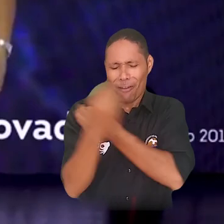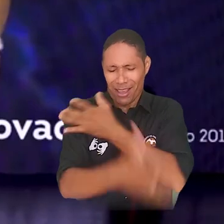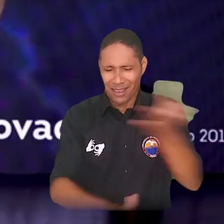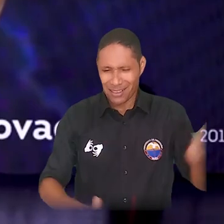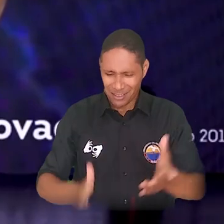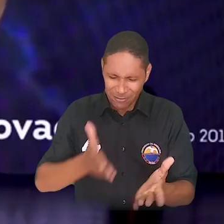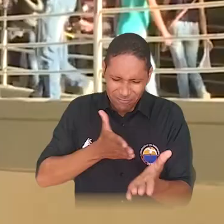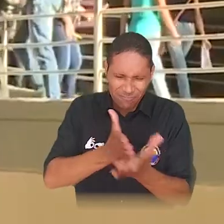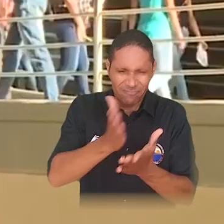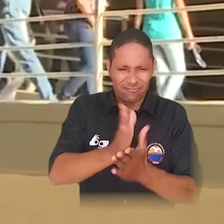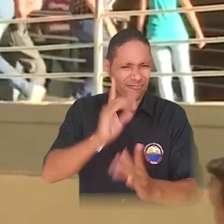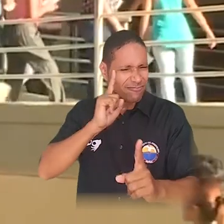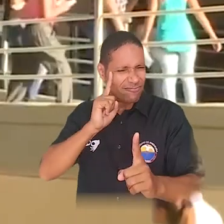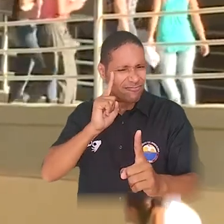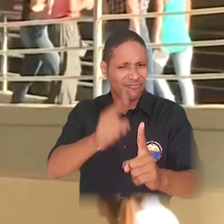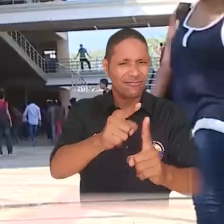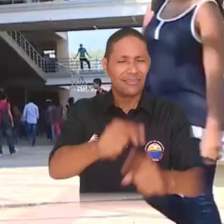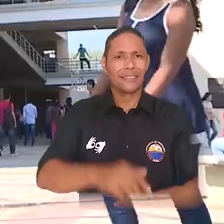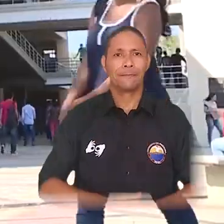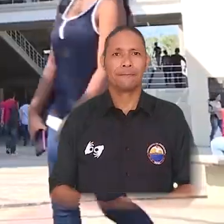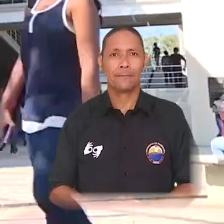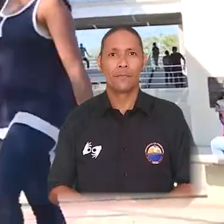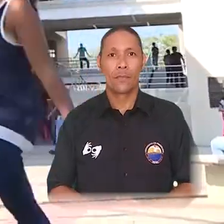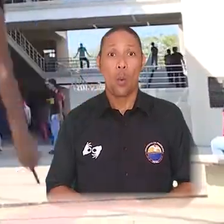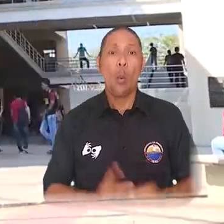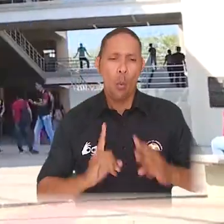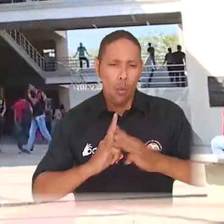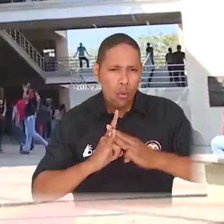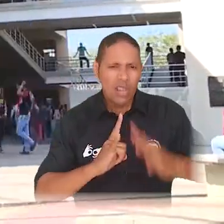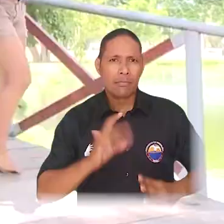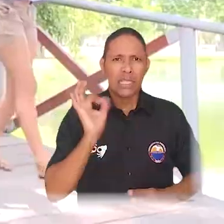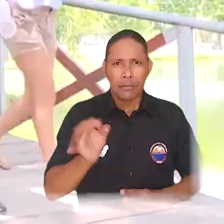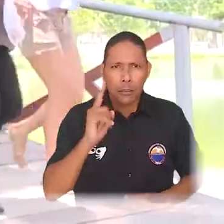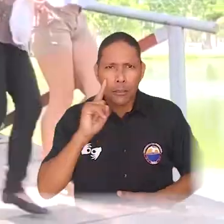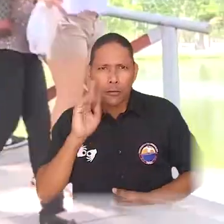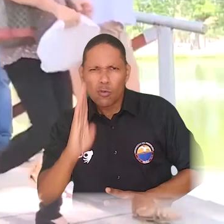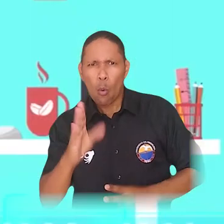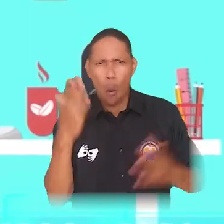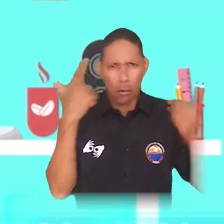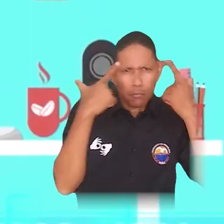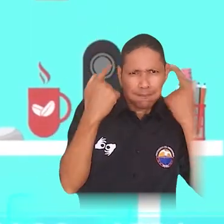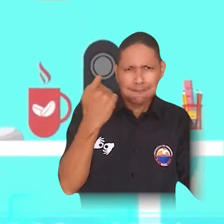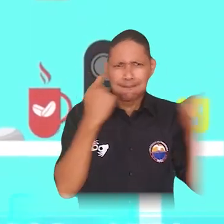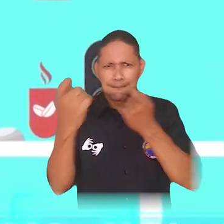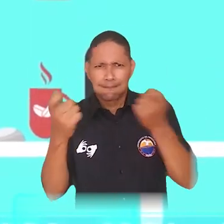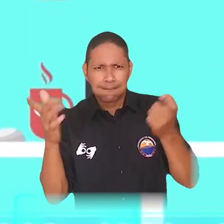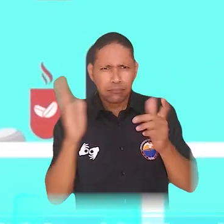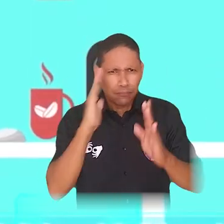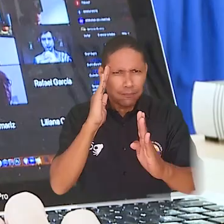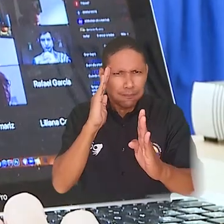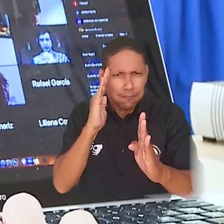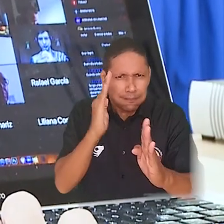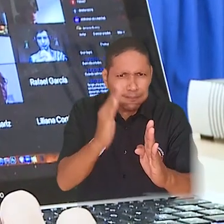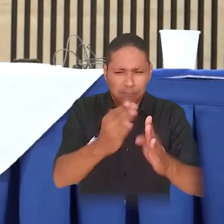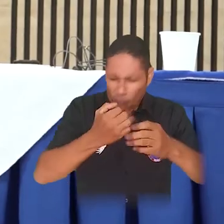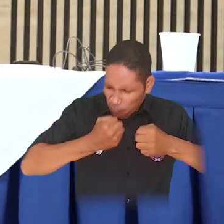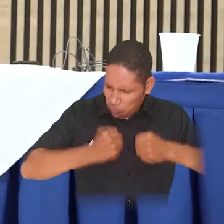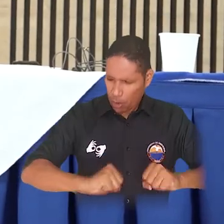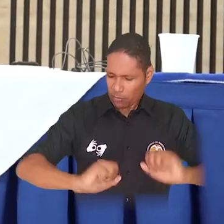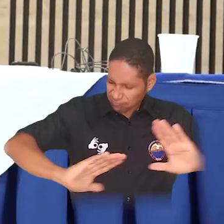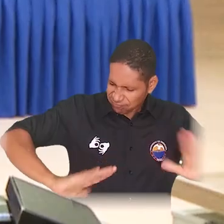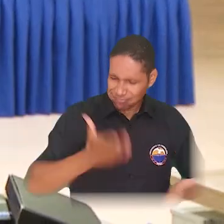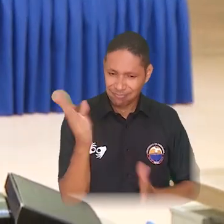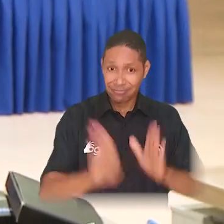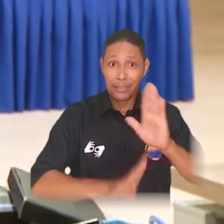esta nueva carrera que emprenden. Unimagdalena siempre encuentra rutas para avanzar, para crear, para fortalecerse y en medio de